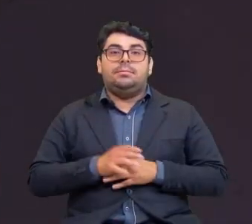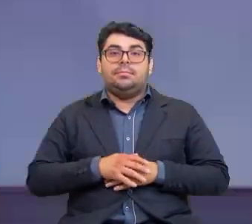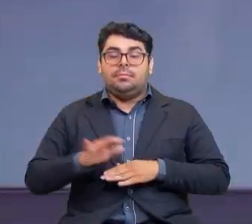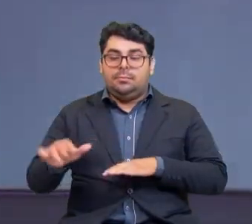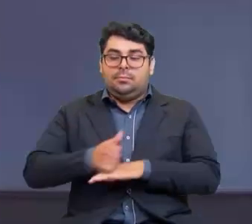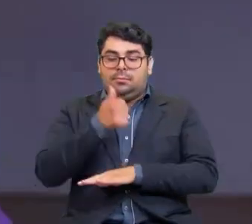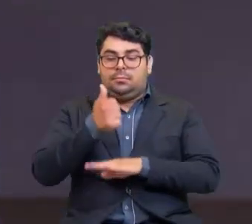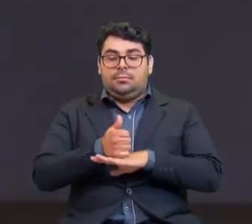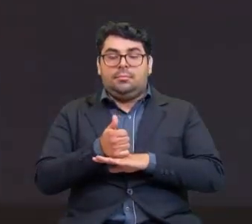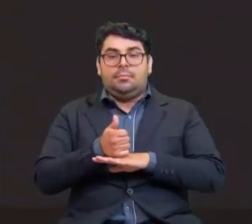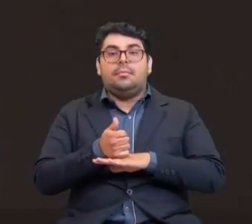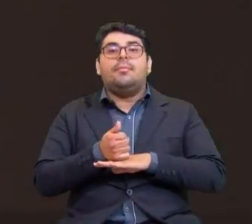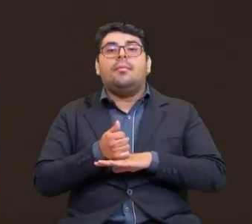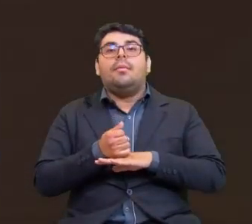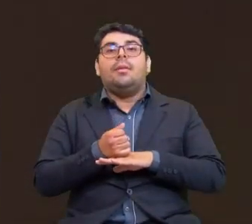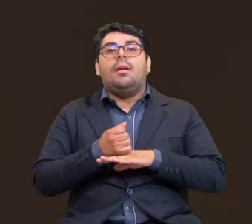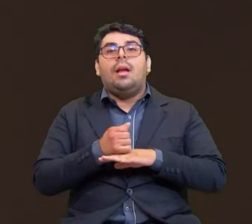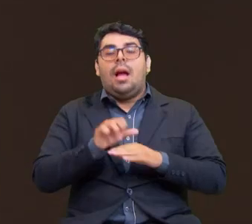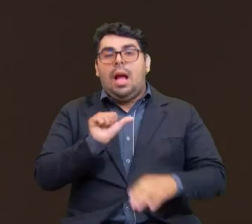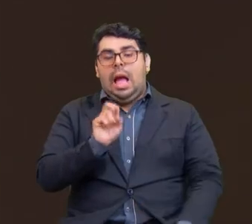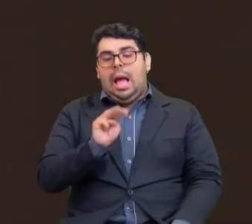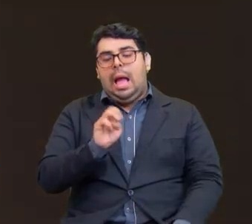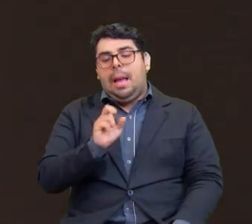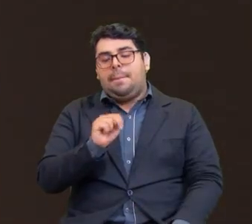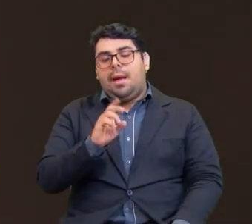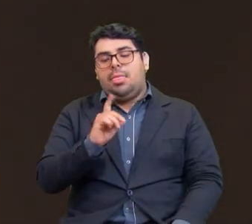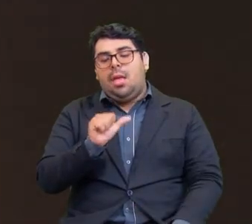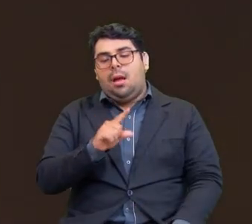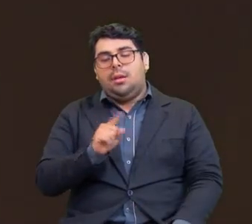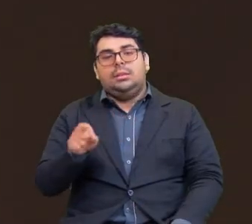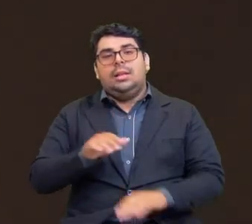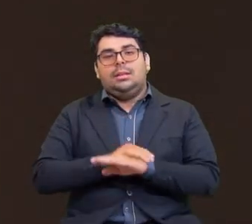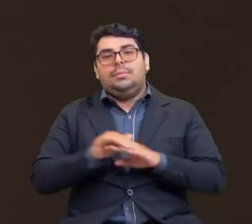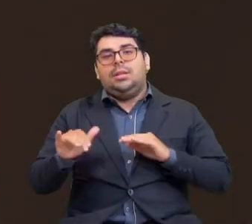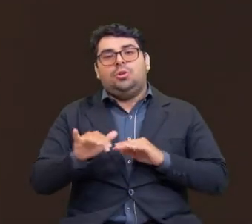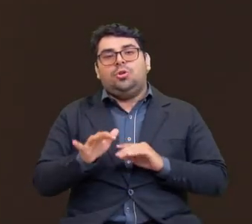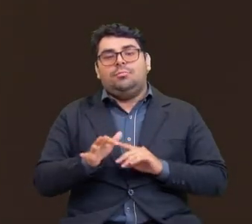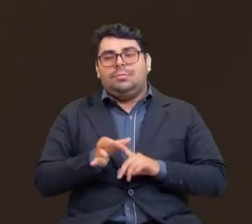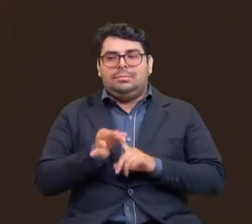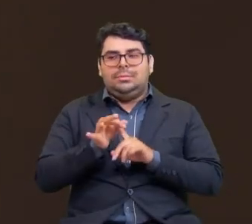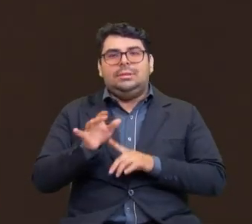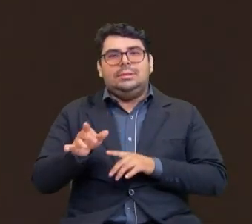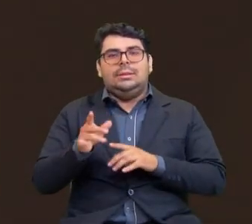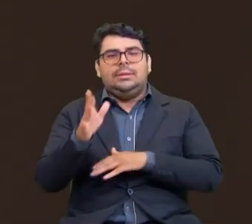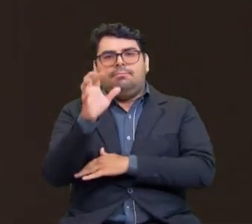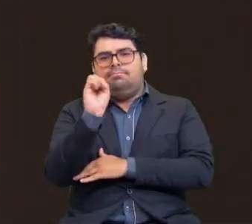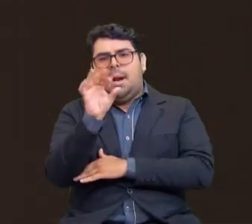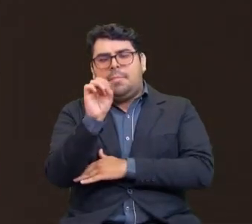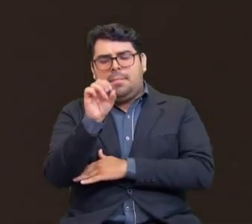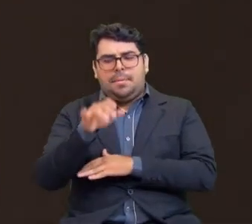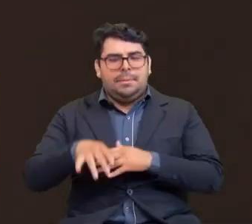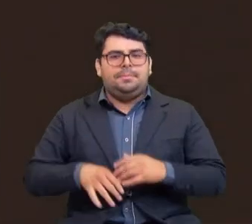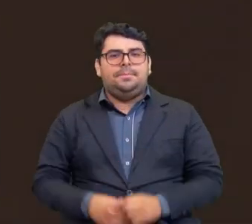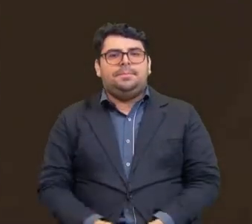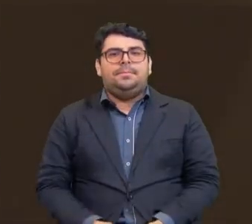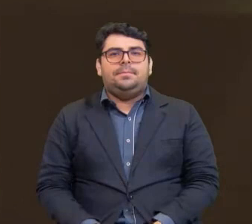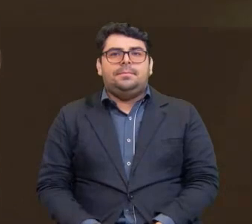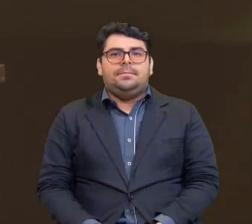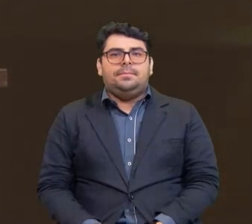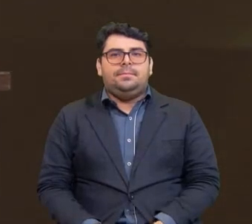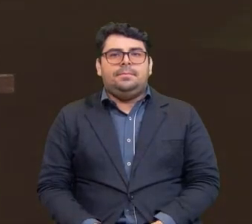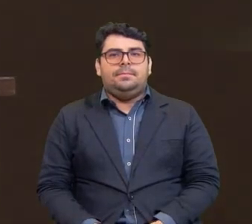gerente Amanda Jaimes, quien fue invitada de honor junto a Canal Tro y dirigió un discurso previo al inicio del acto.